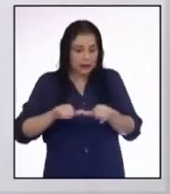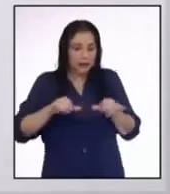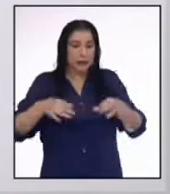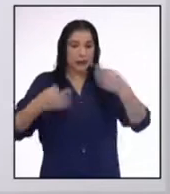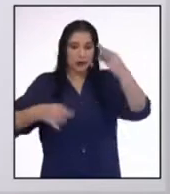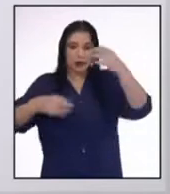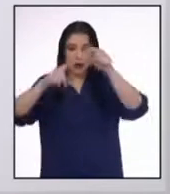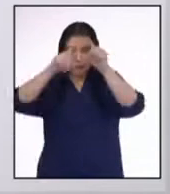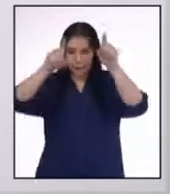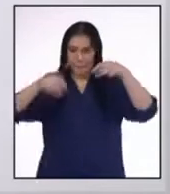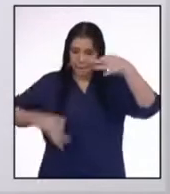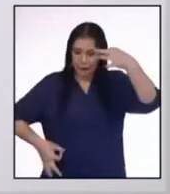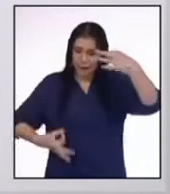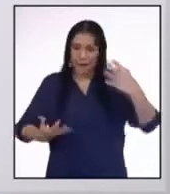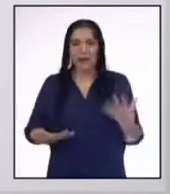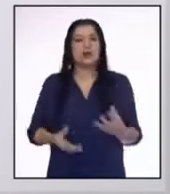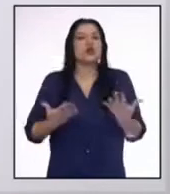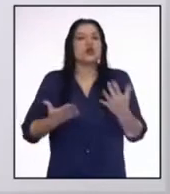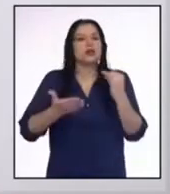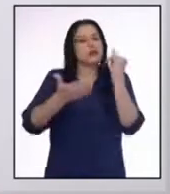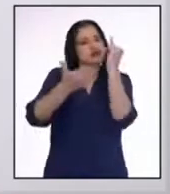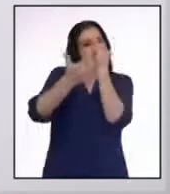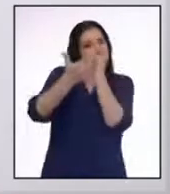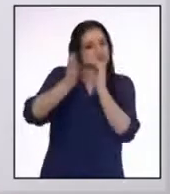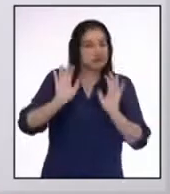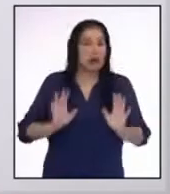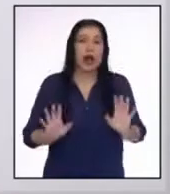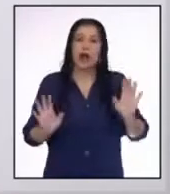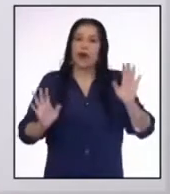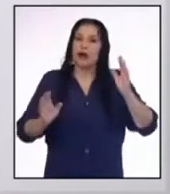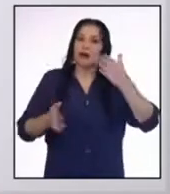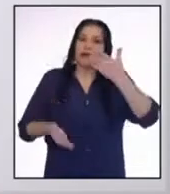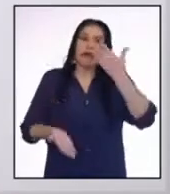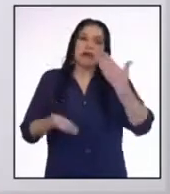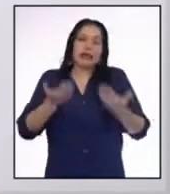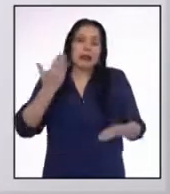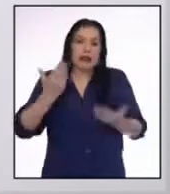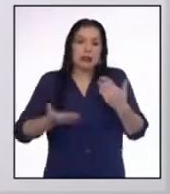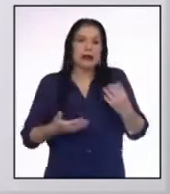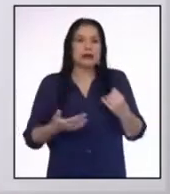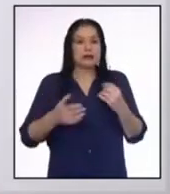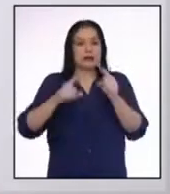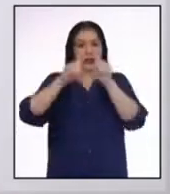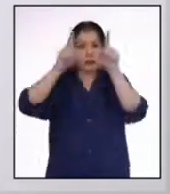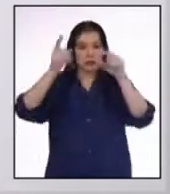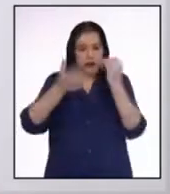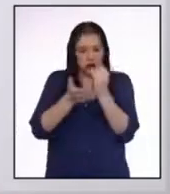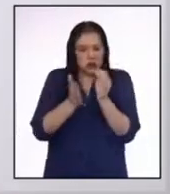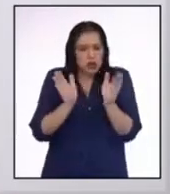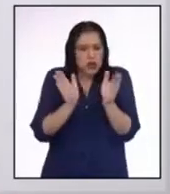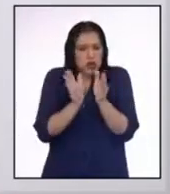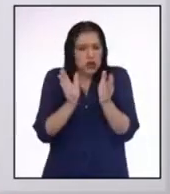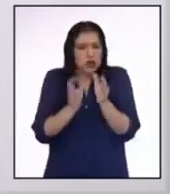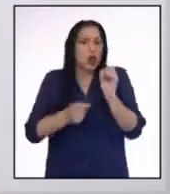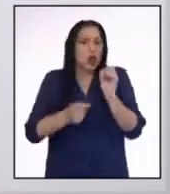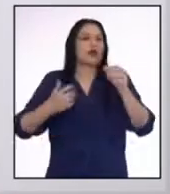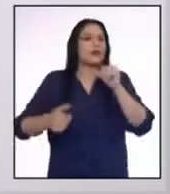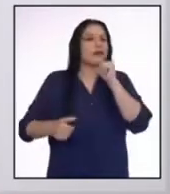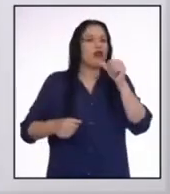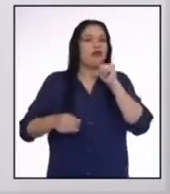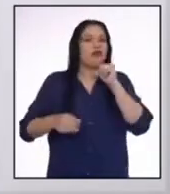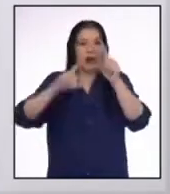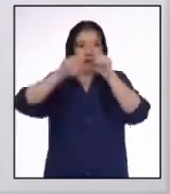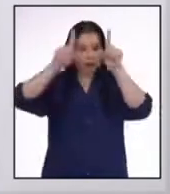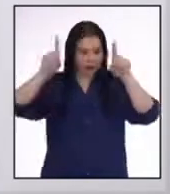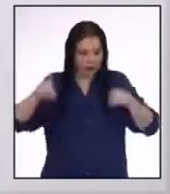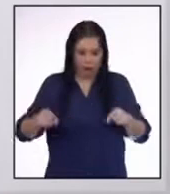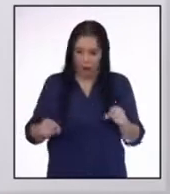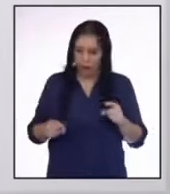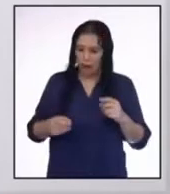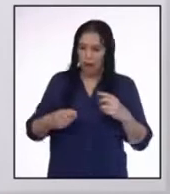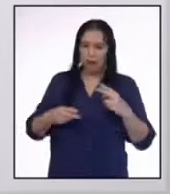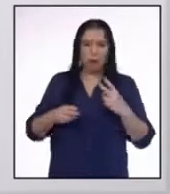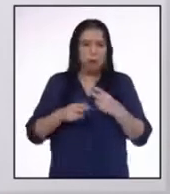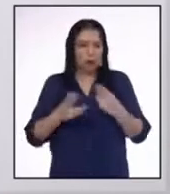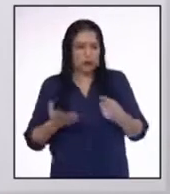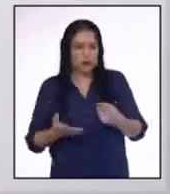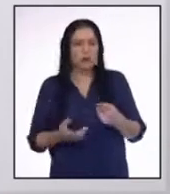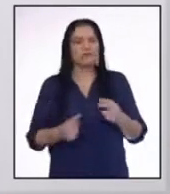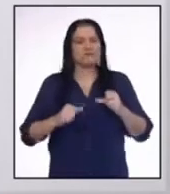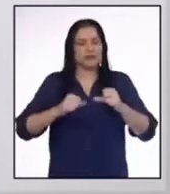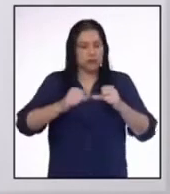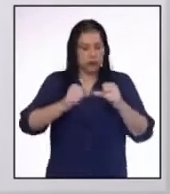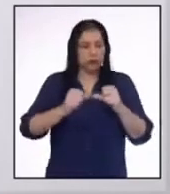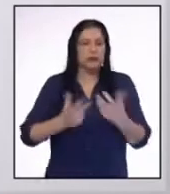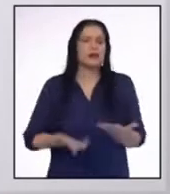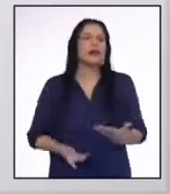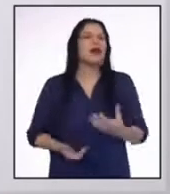papel donde quieran hacer el plano. No vaya a ser que el plano les salga muy pequeño o les falte espacio en el papel.